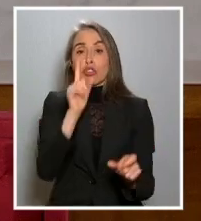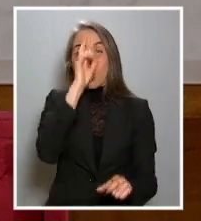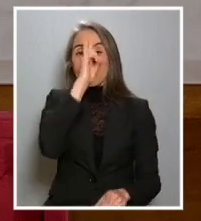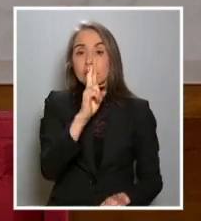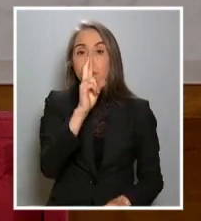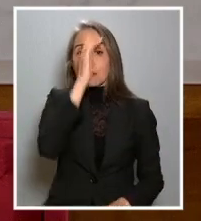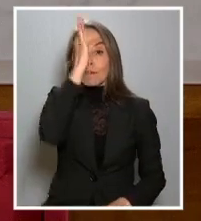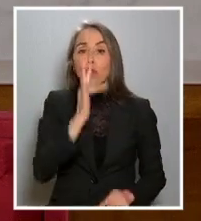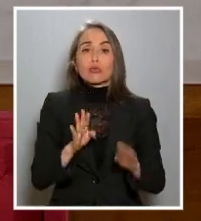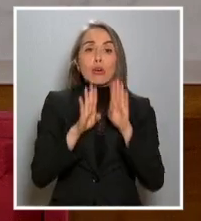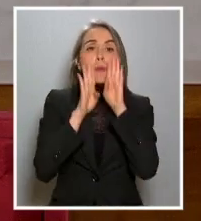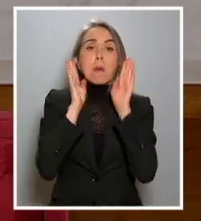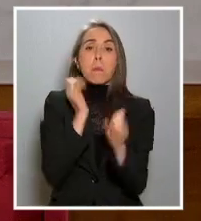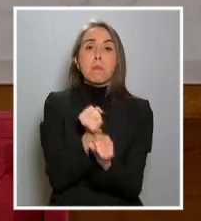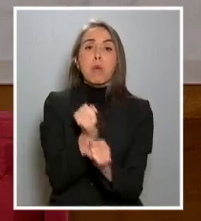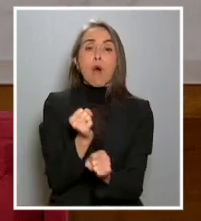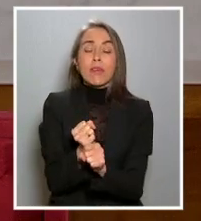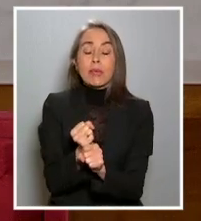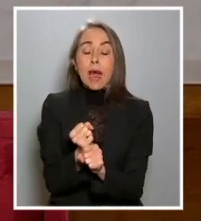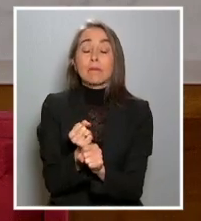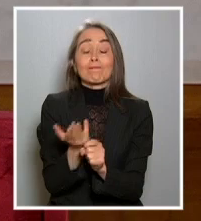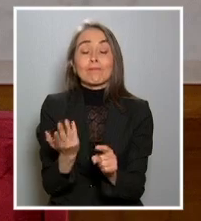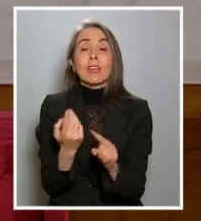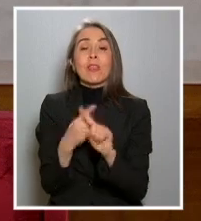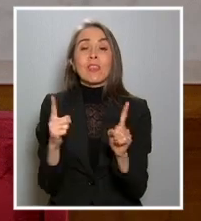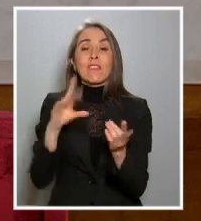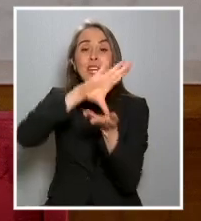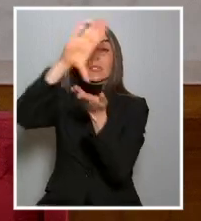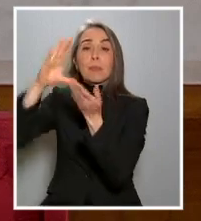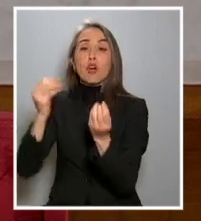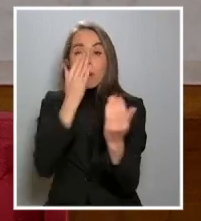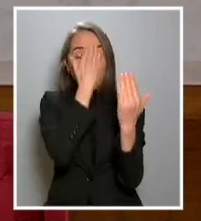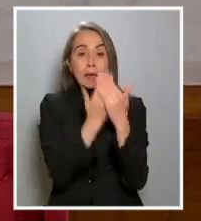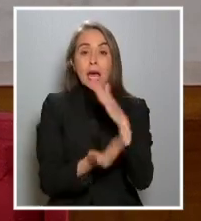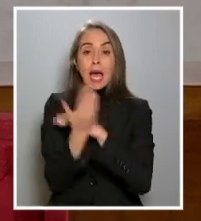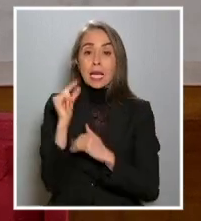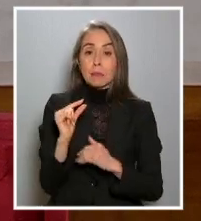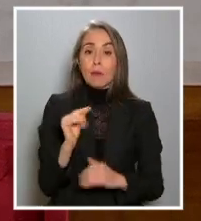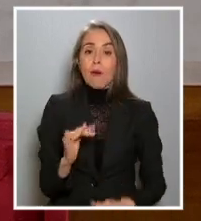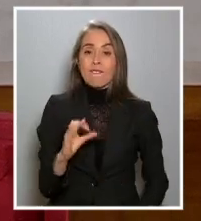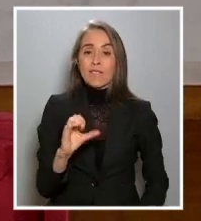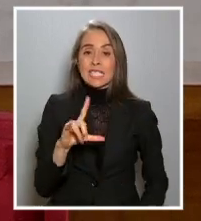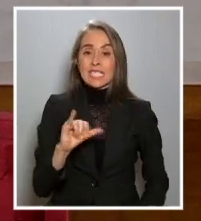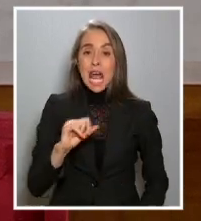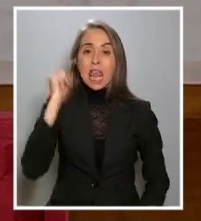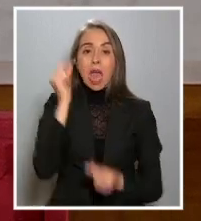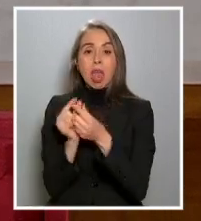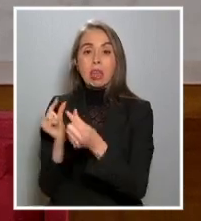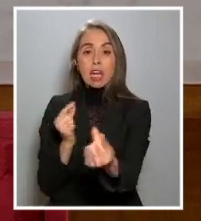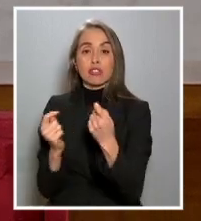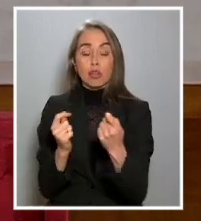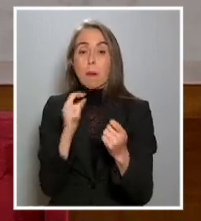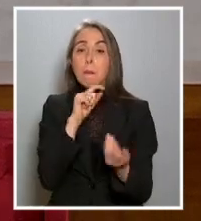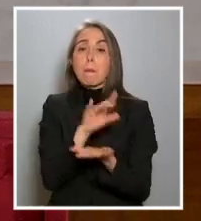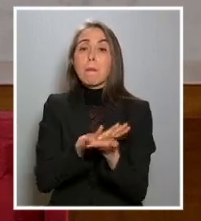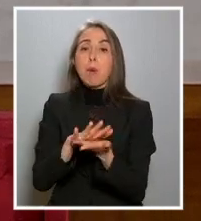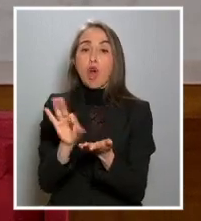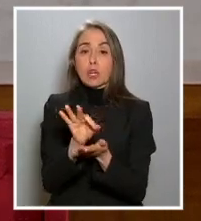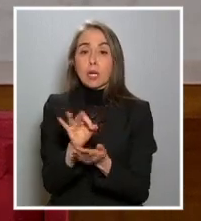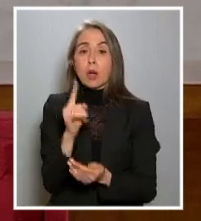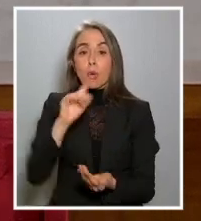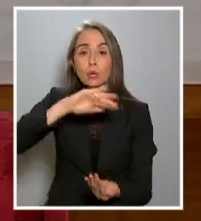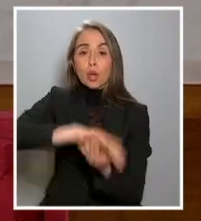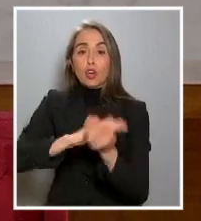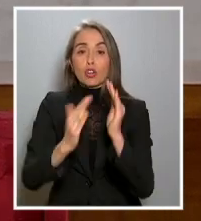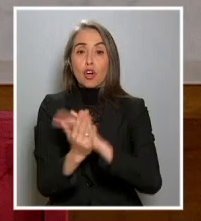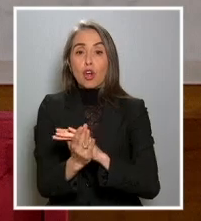las enfrentamos. Hace pocas semanas la Fiscalía Nacional Económica, por ejemplo, dio a conocer un grave caso de